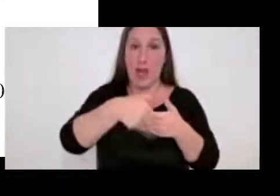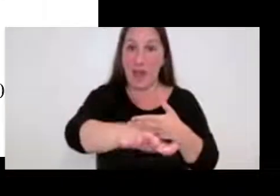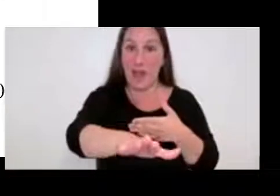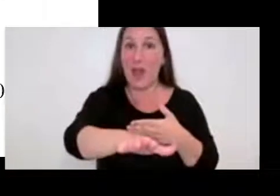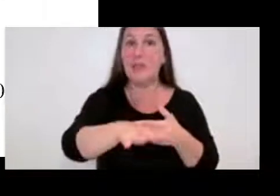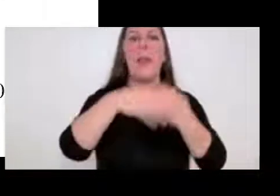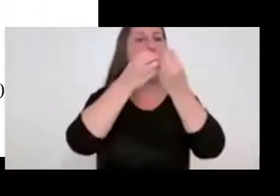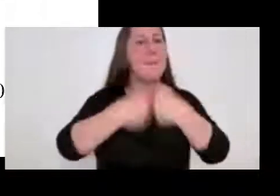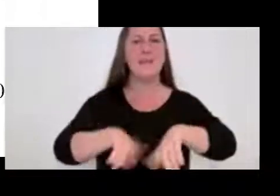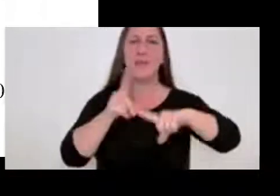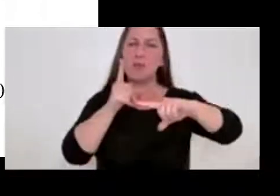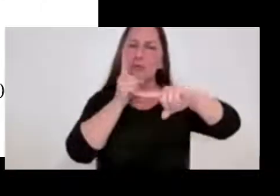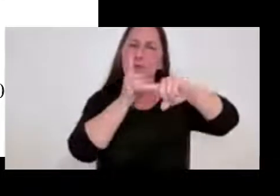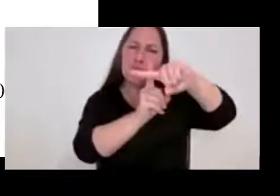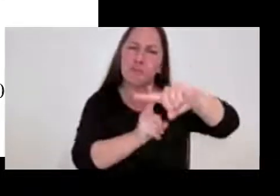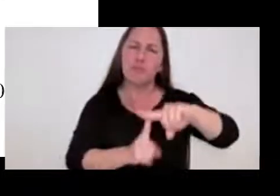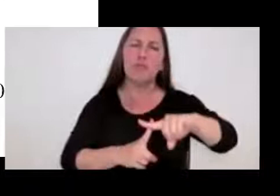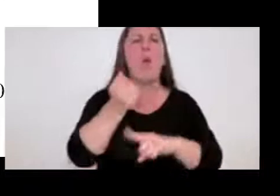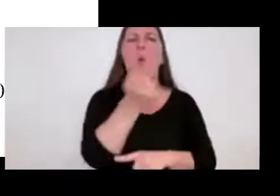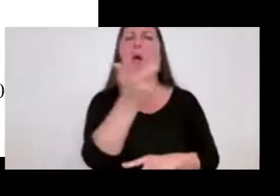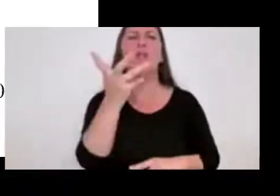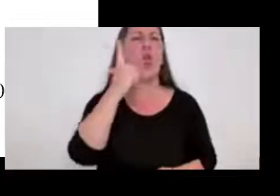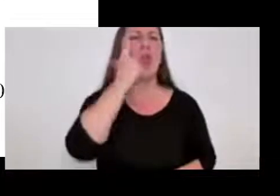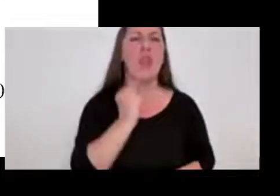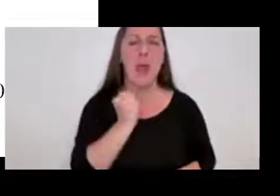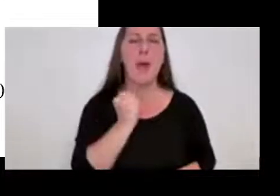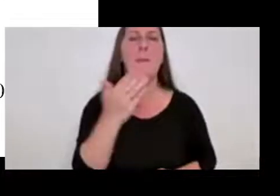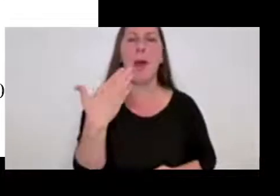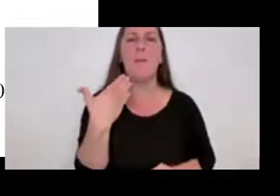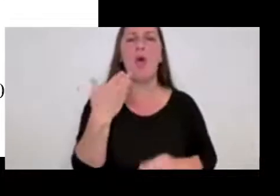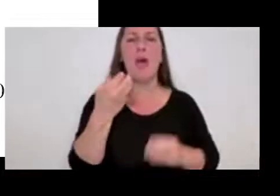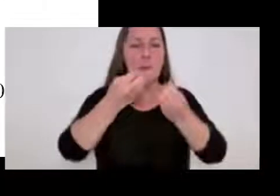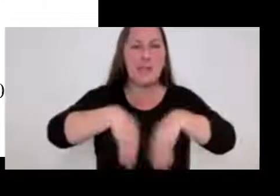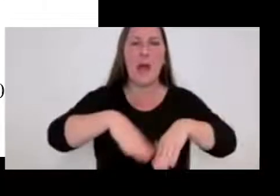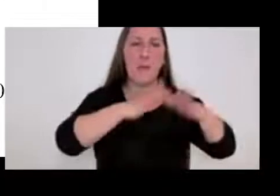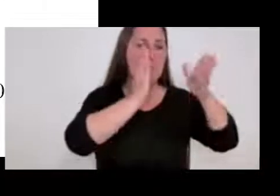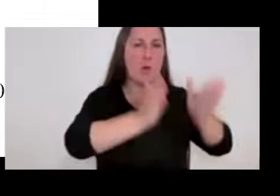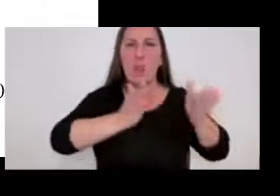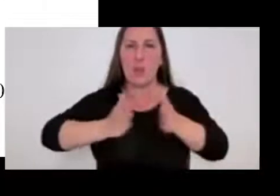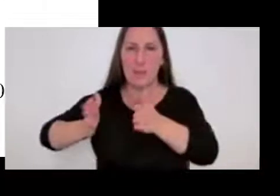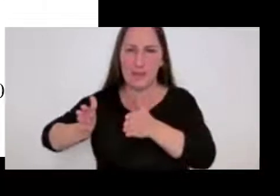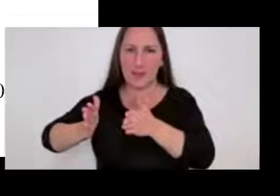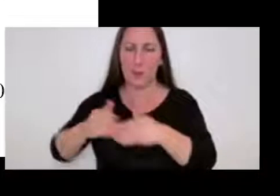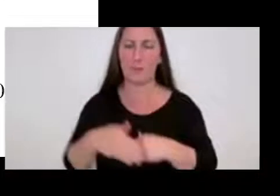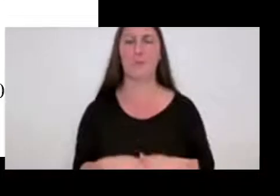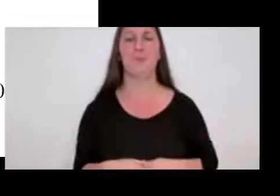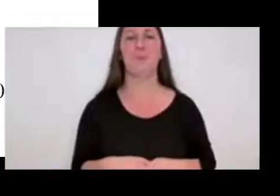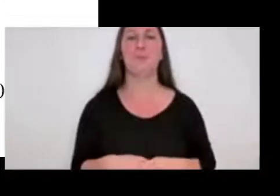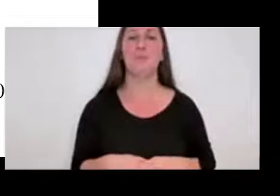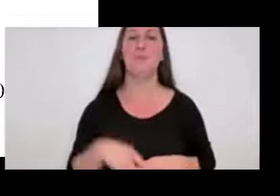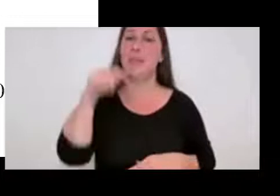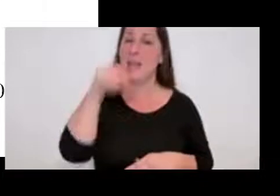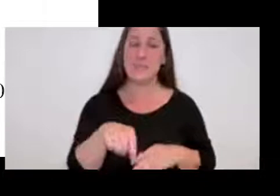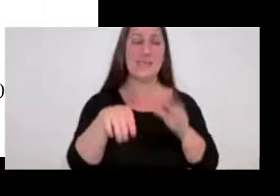contar los días para llevar adelante el procedimiento. Pero esta norma